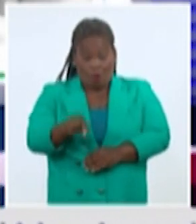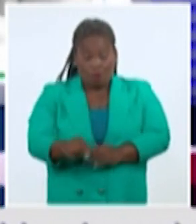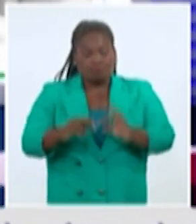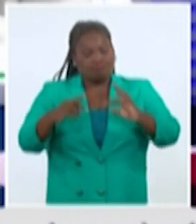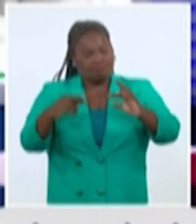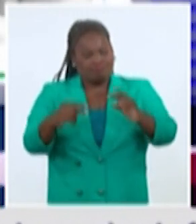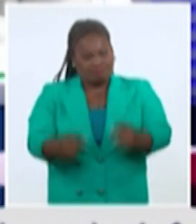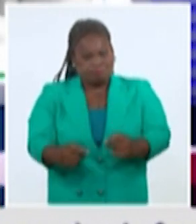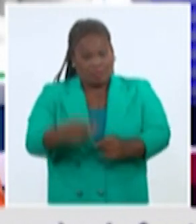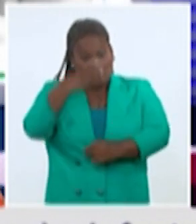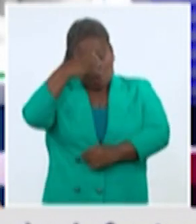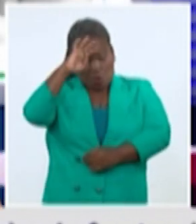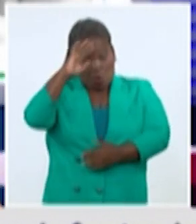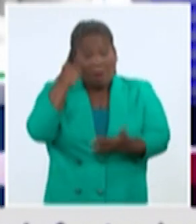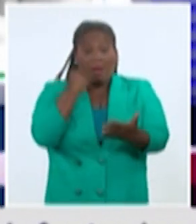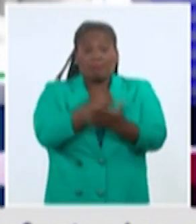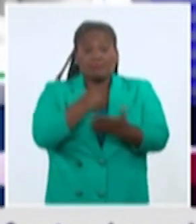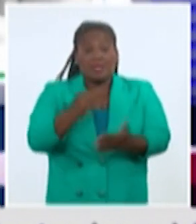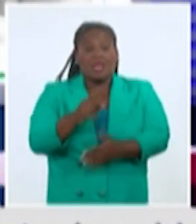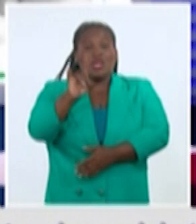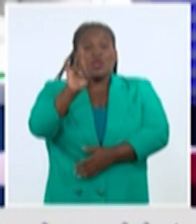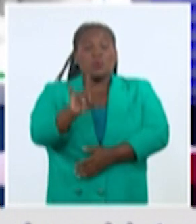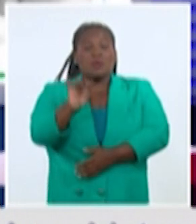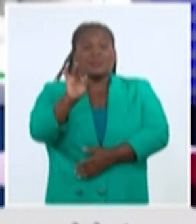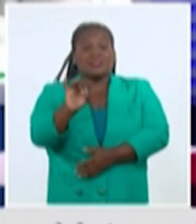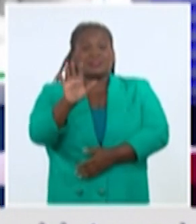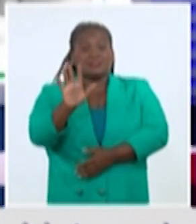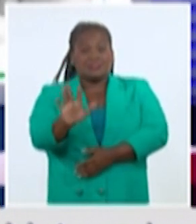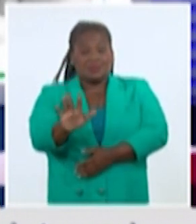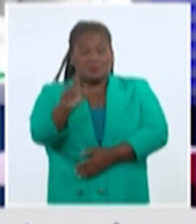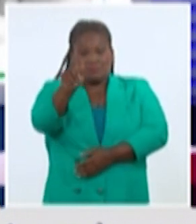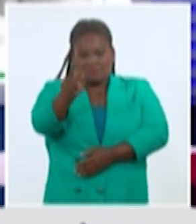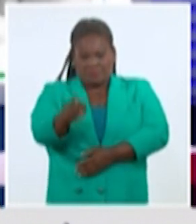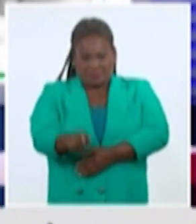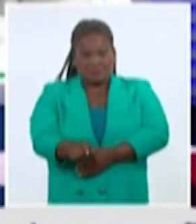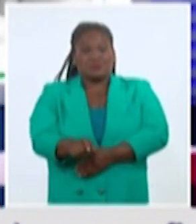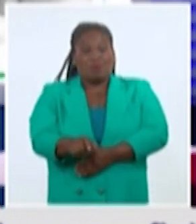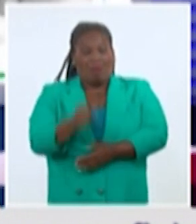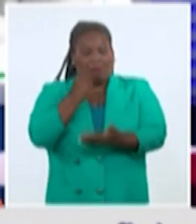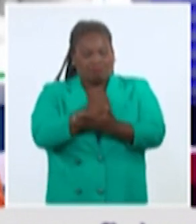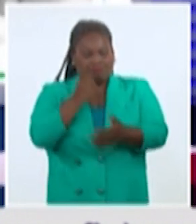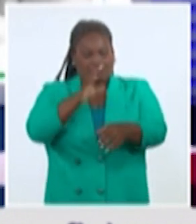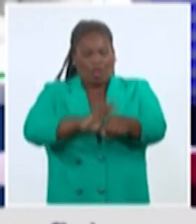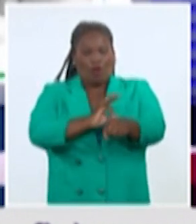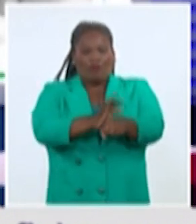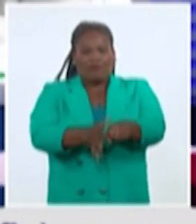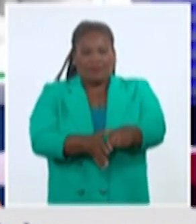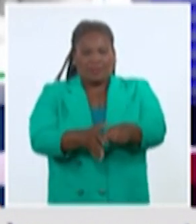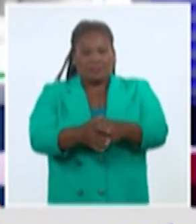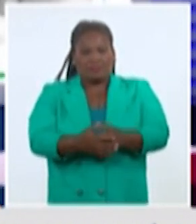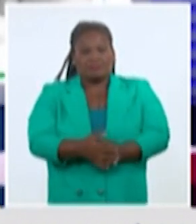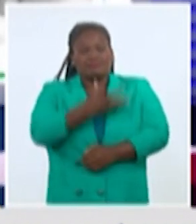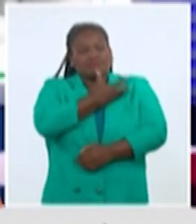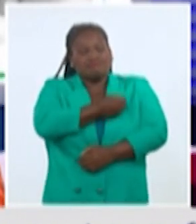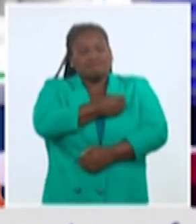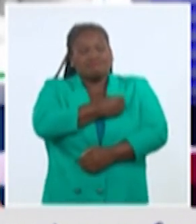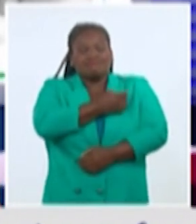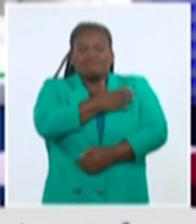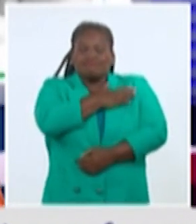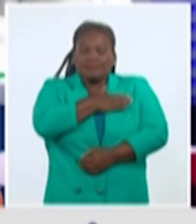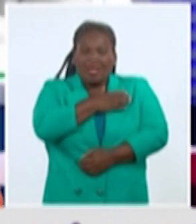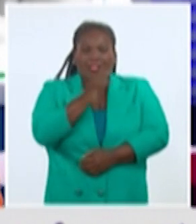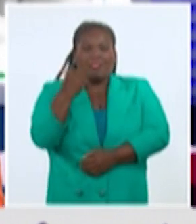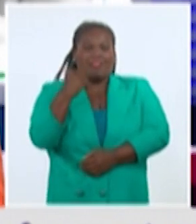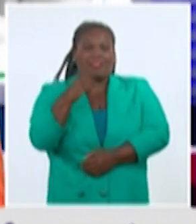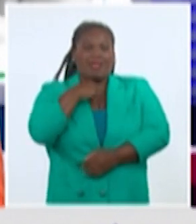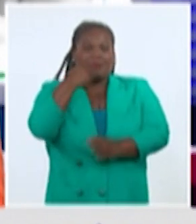la Nación confirma 975 pacientes diagnosticados con la enfermedad y lamentablemente 10 fallecidos.